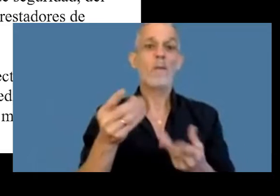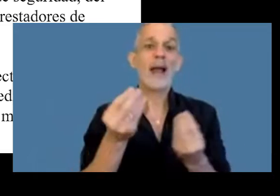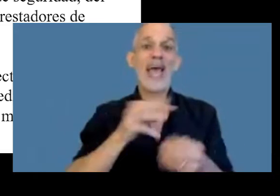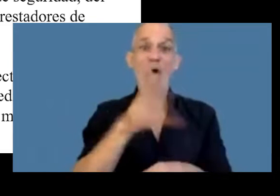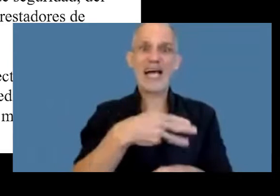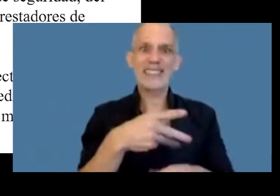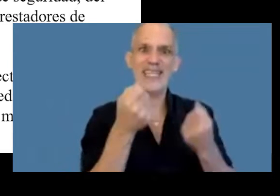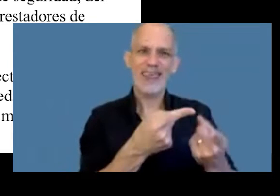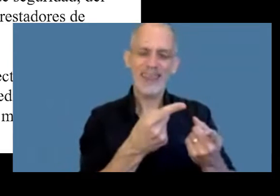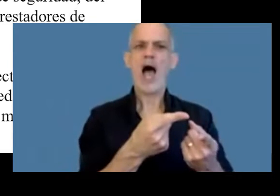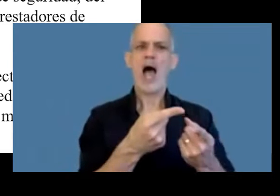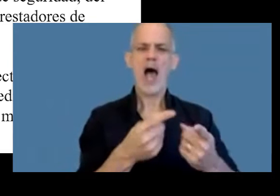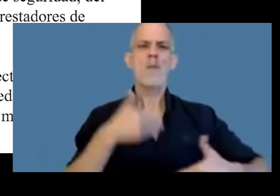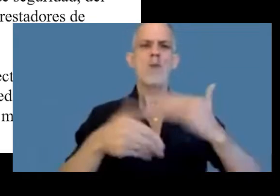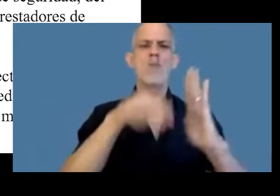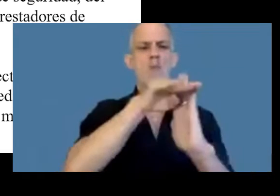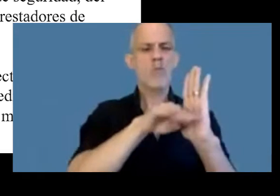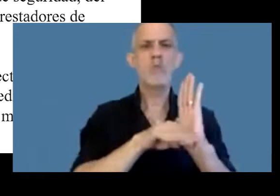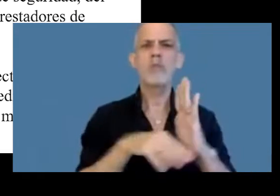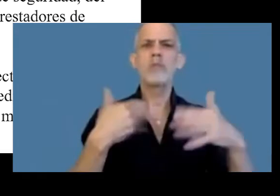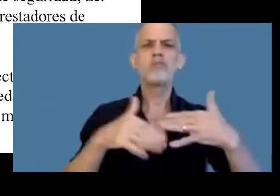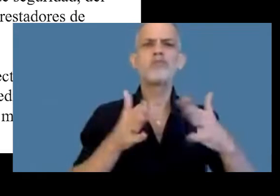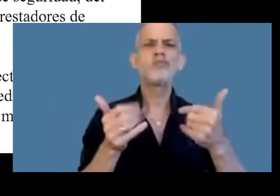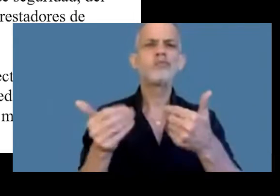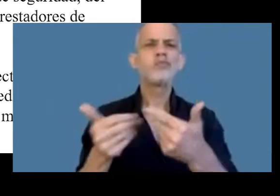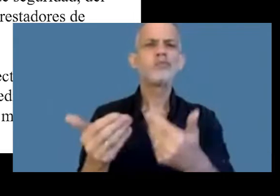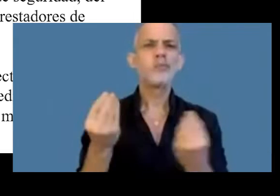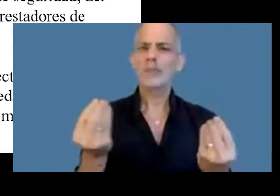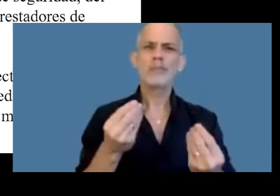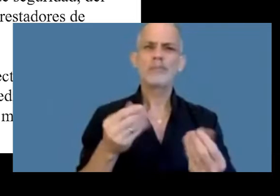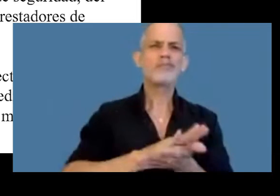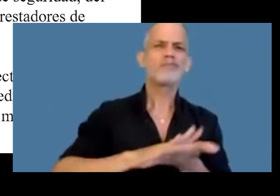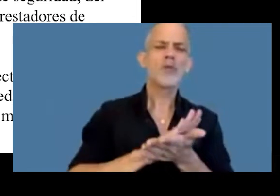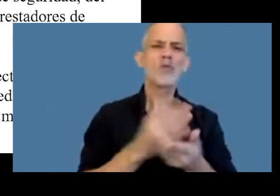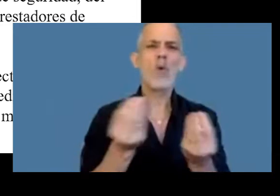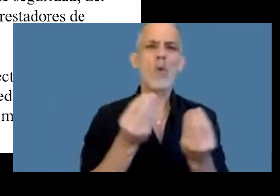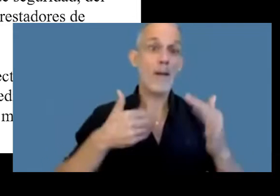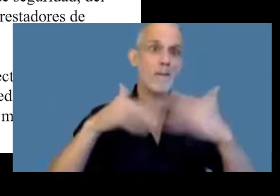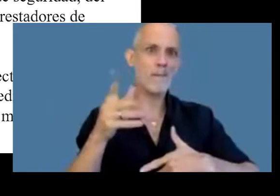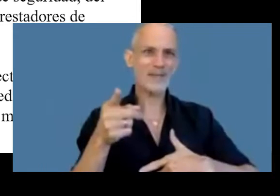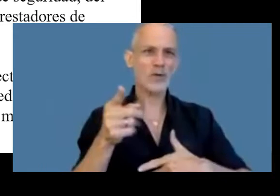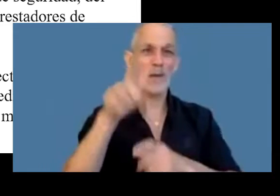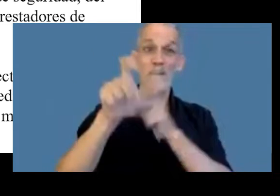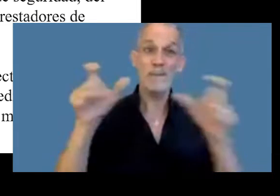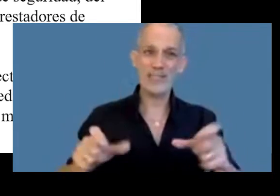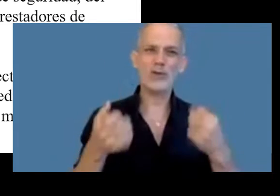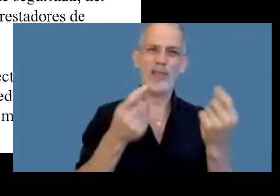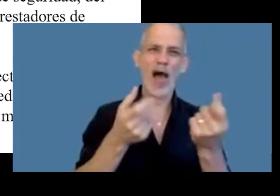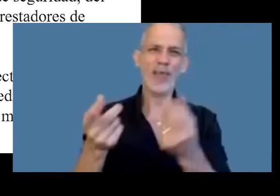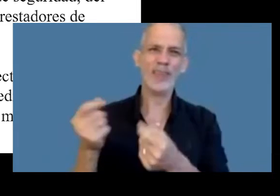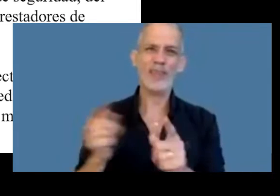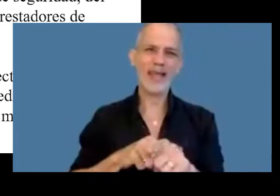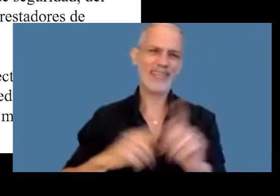establezca procedimientos ágiles que permitan dar respuesta a la mayor cantidad de personas en el menor tiempo